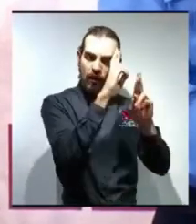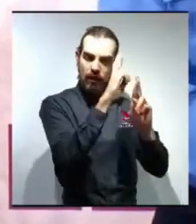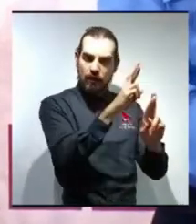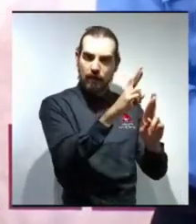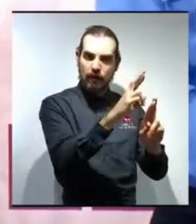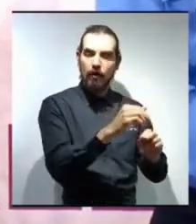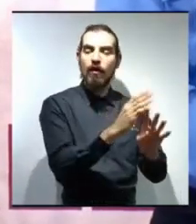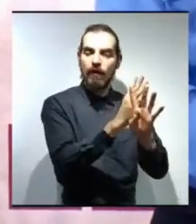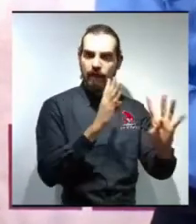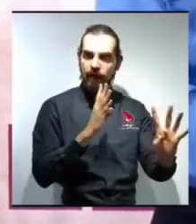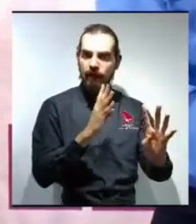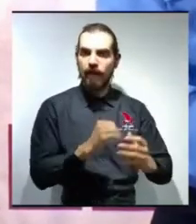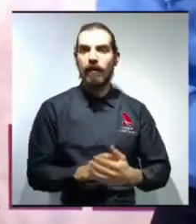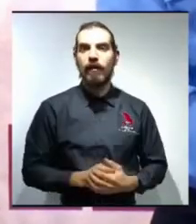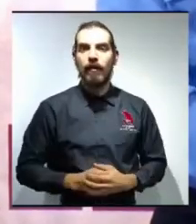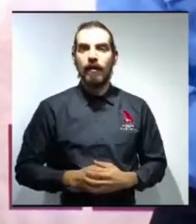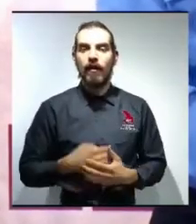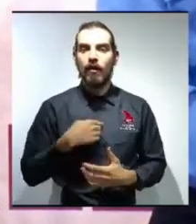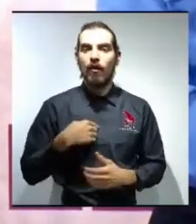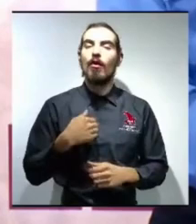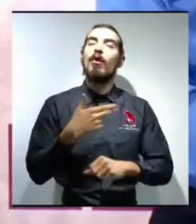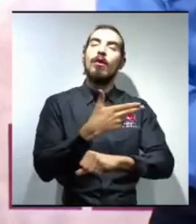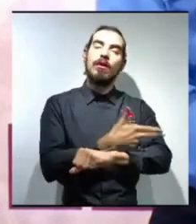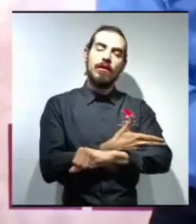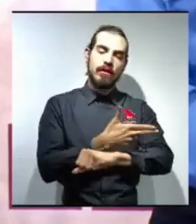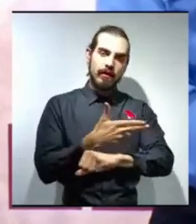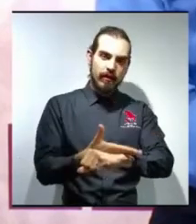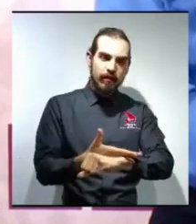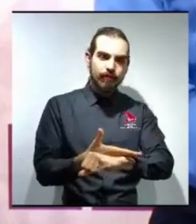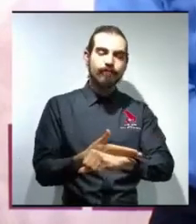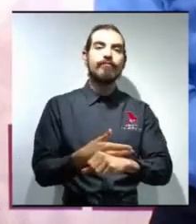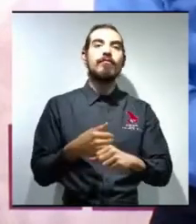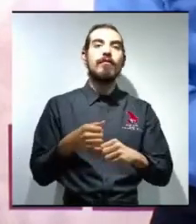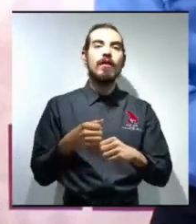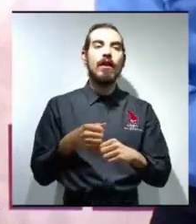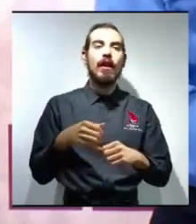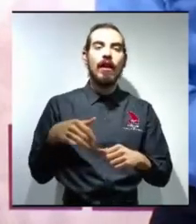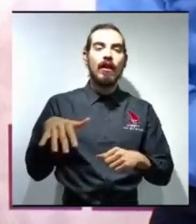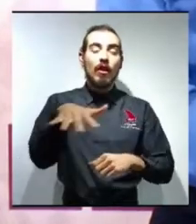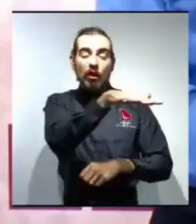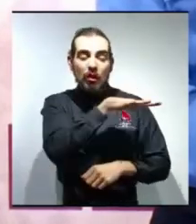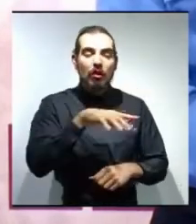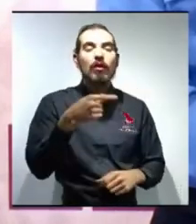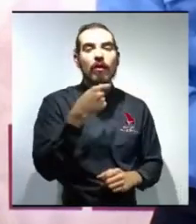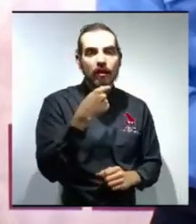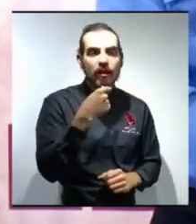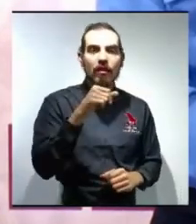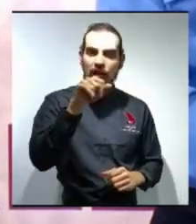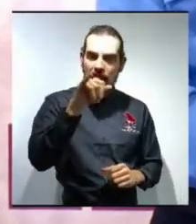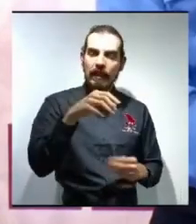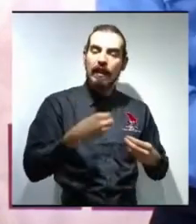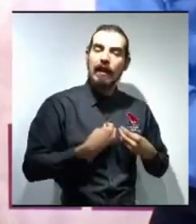y les soy honesto, la recomendación es que no se queden. Todos los niños alcanzan, pero también es cierto que si las